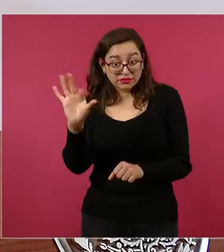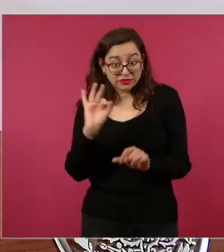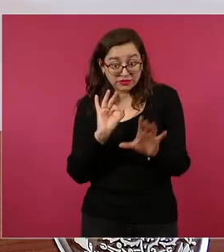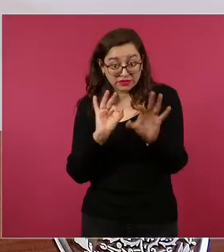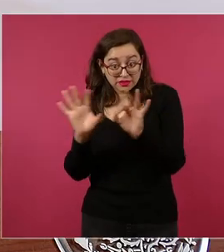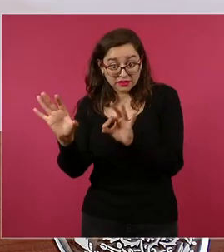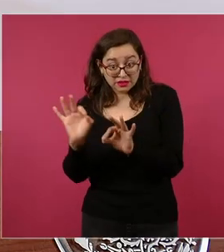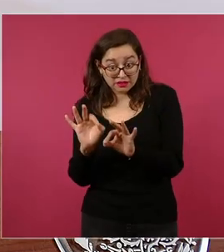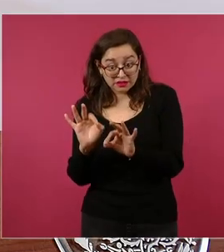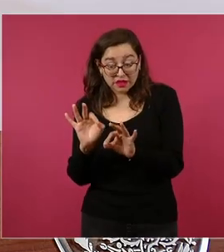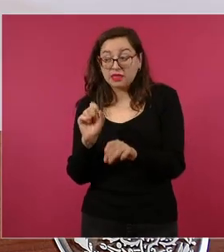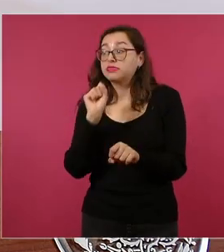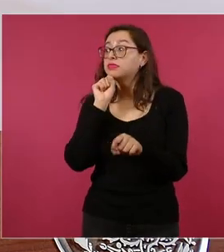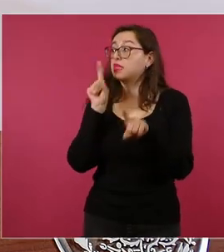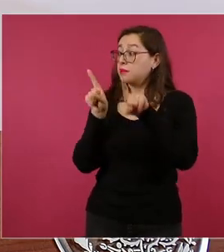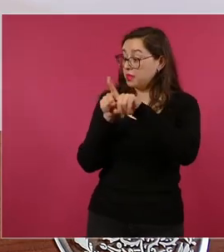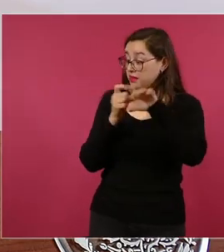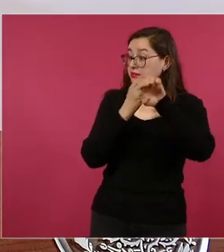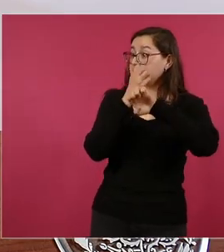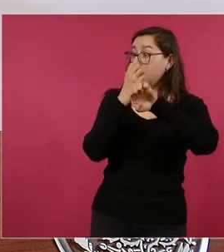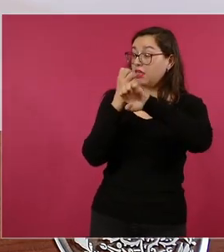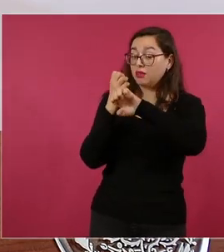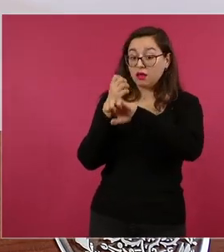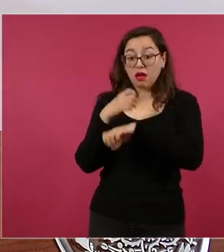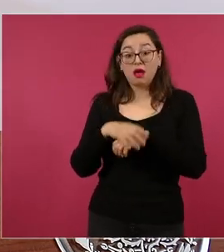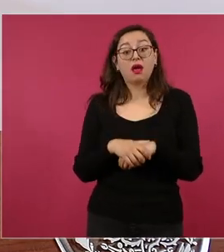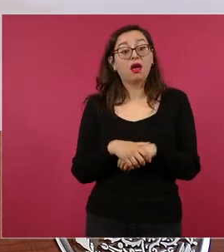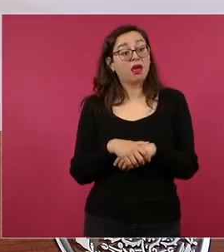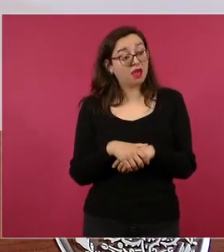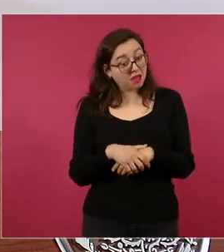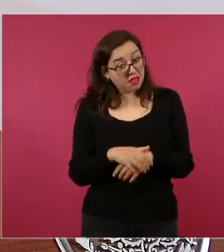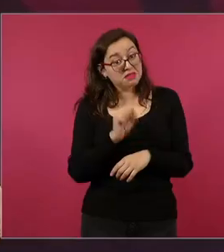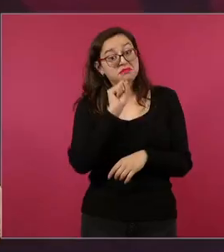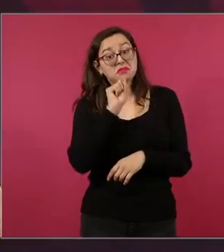también. Y en los congresos estatales.